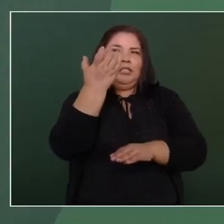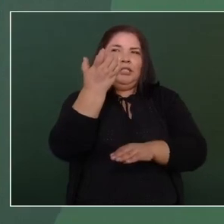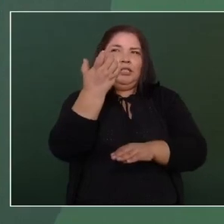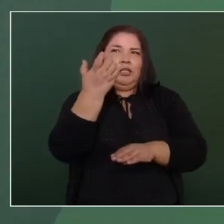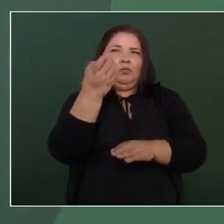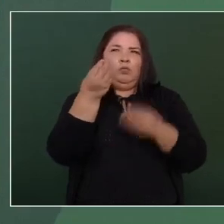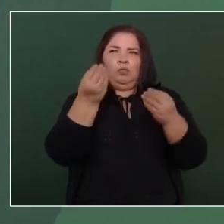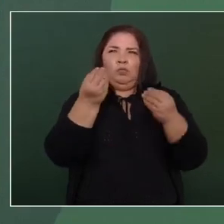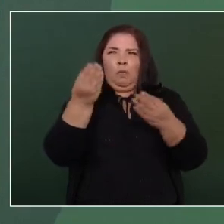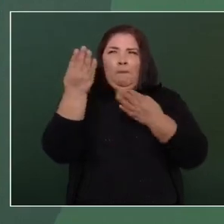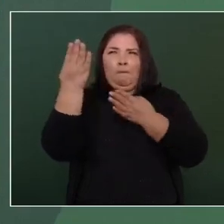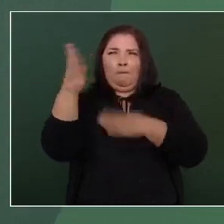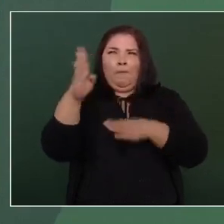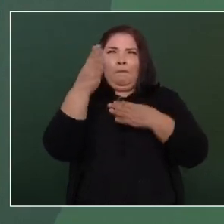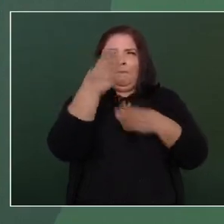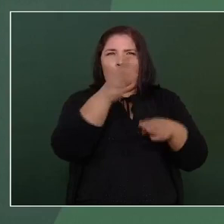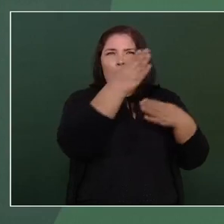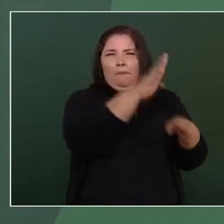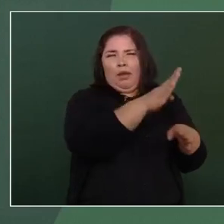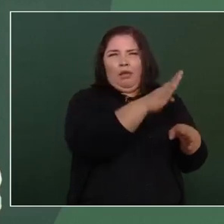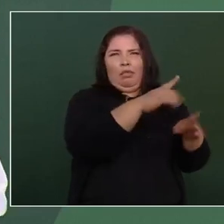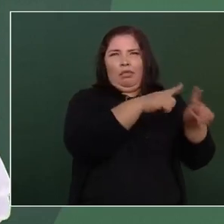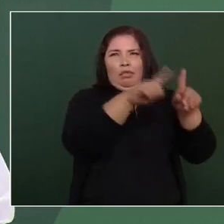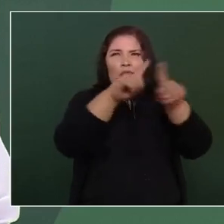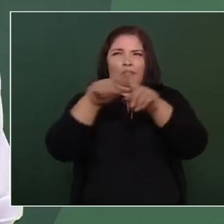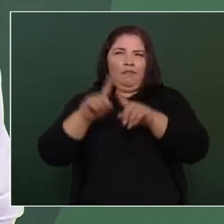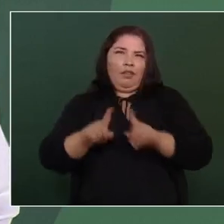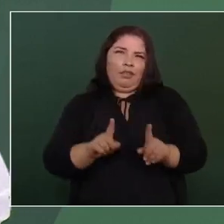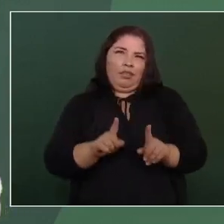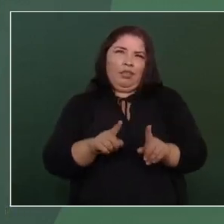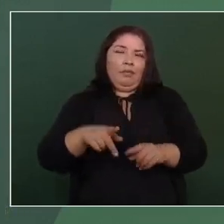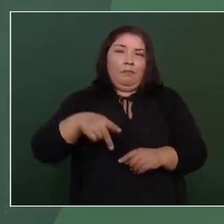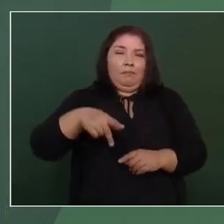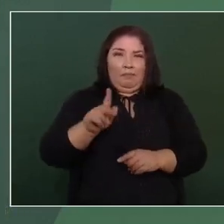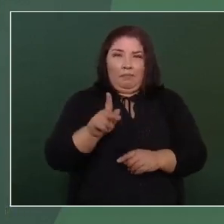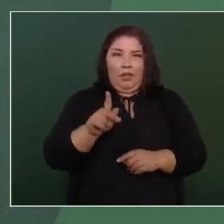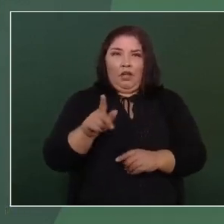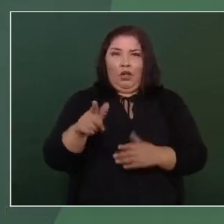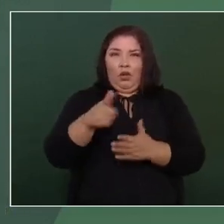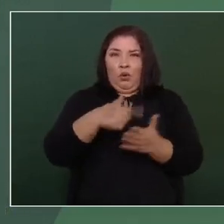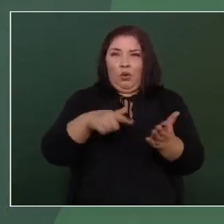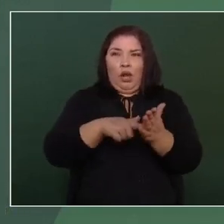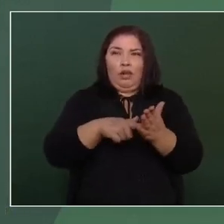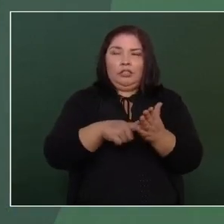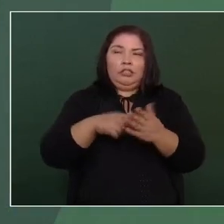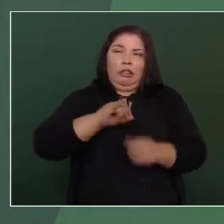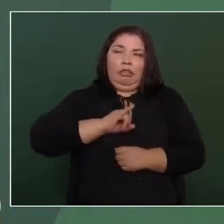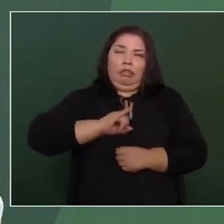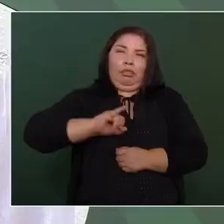hay muchas sucursales de bancos, pero hay lugares apartados.